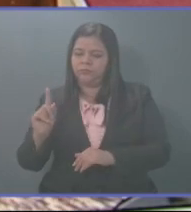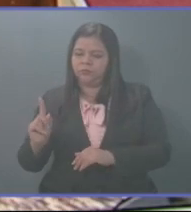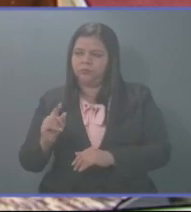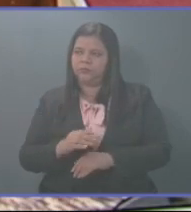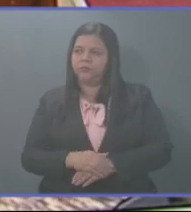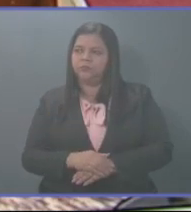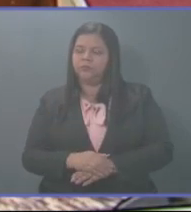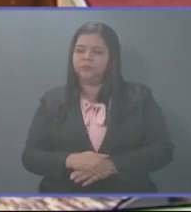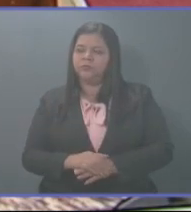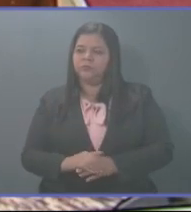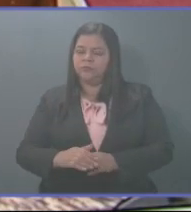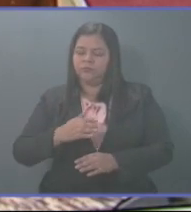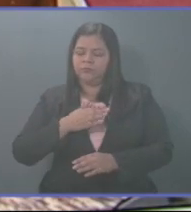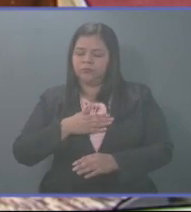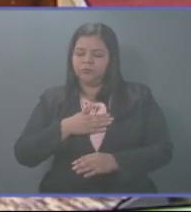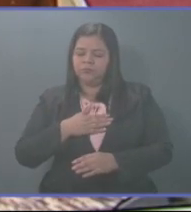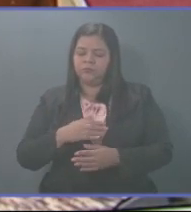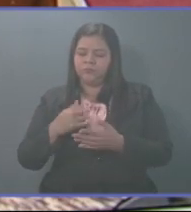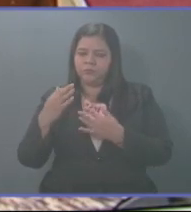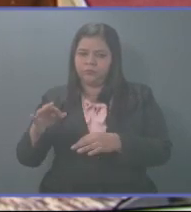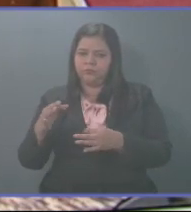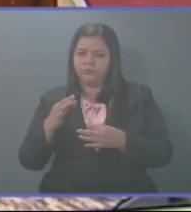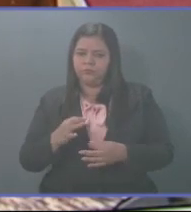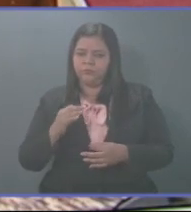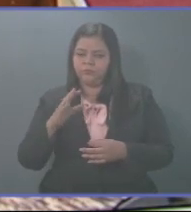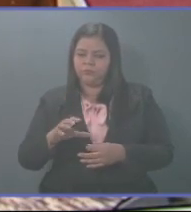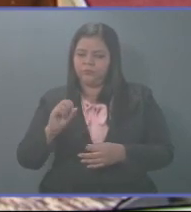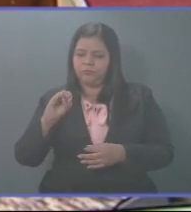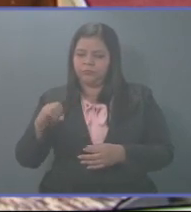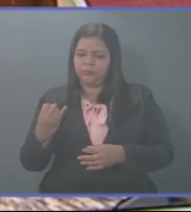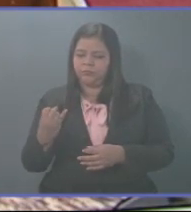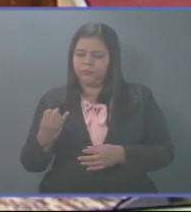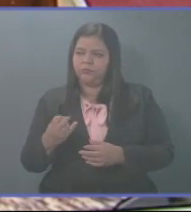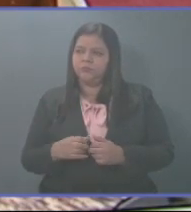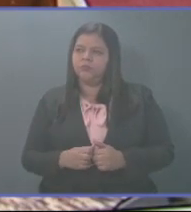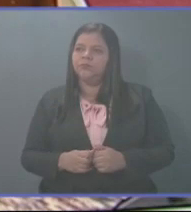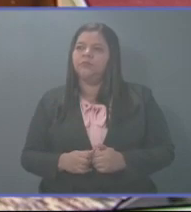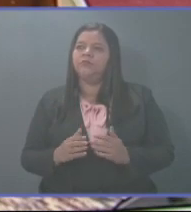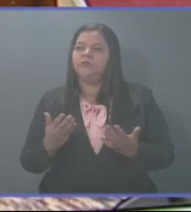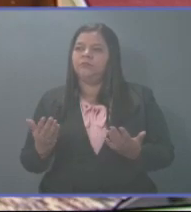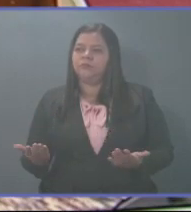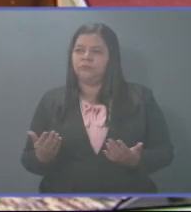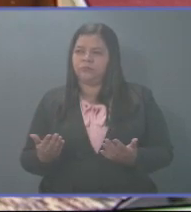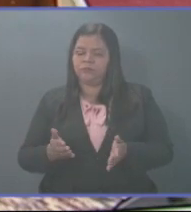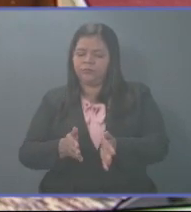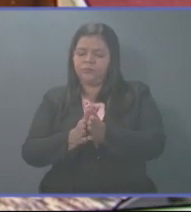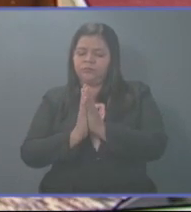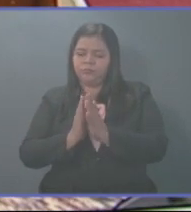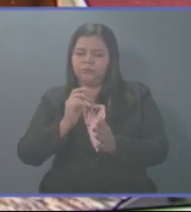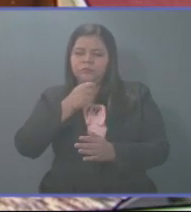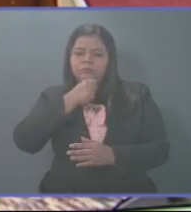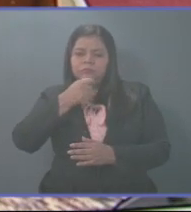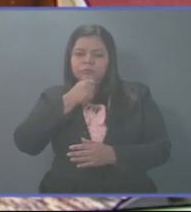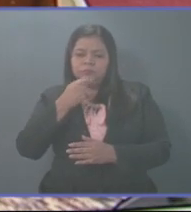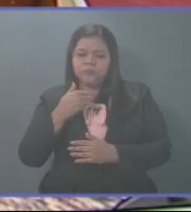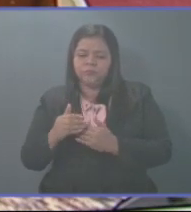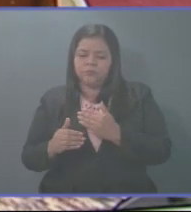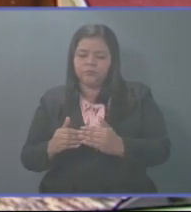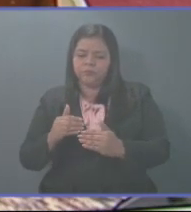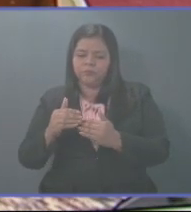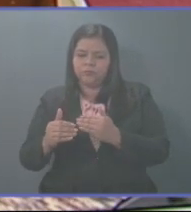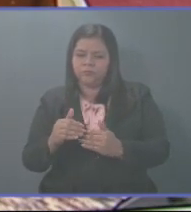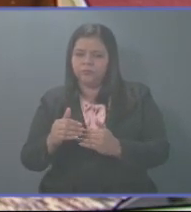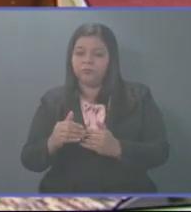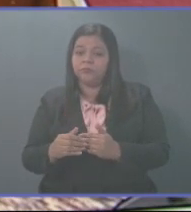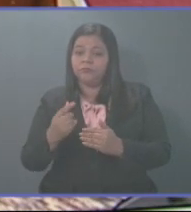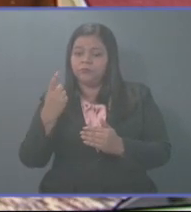1889-10-2017-1, que contiene notificación de la Corte Suprema de Justicia solicitando informe en proceso de amparo por la falta